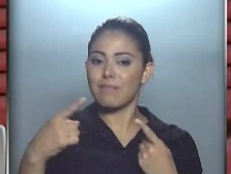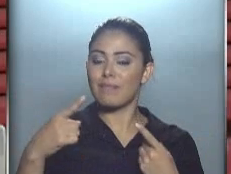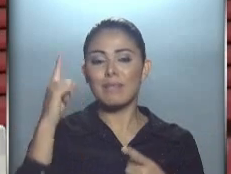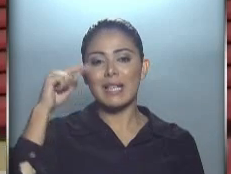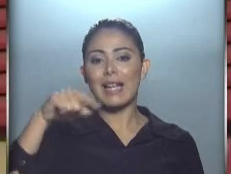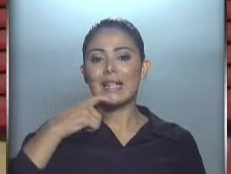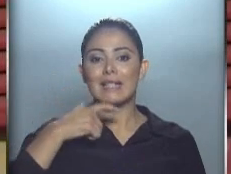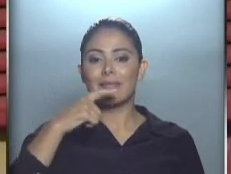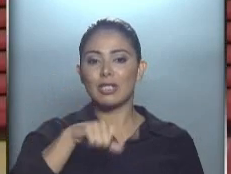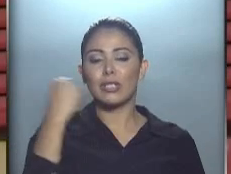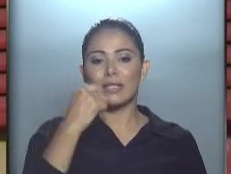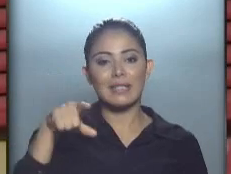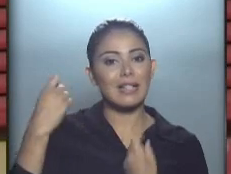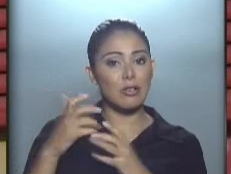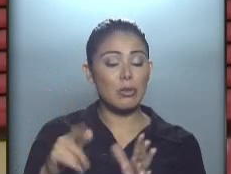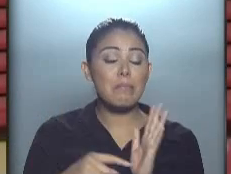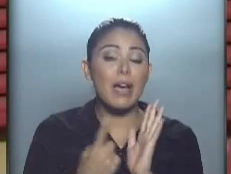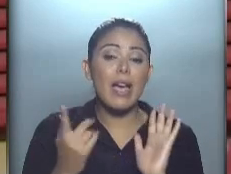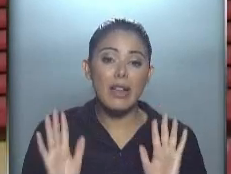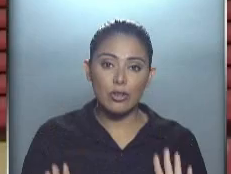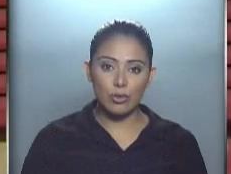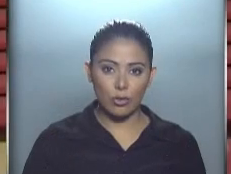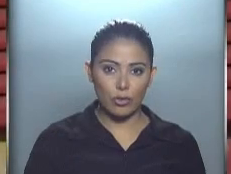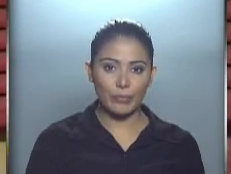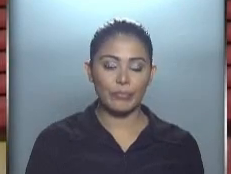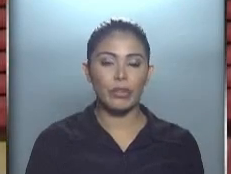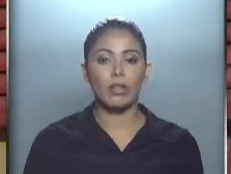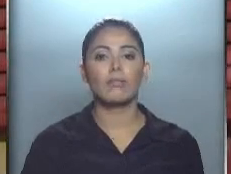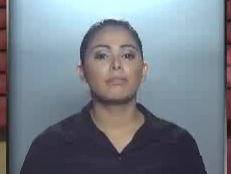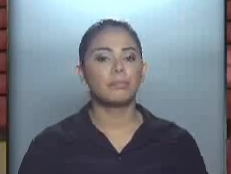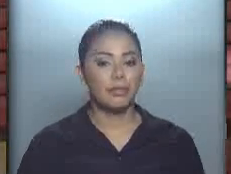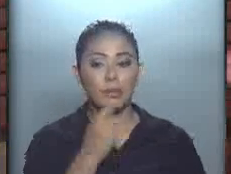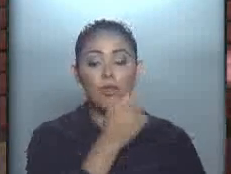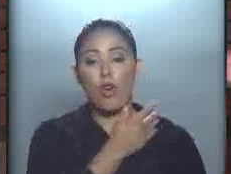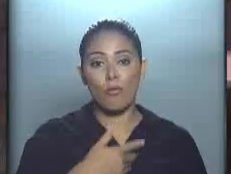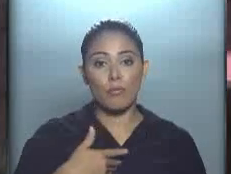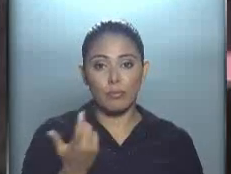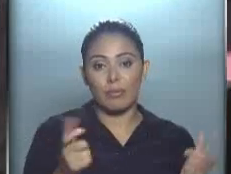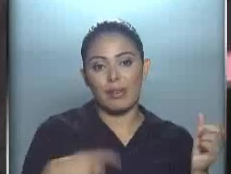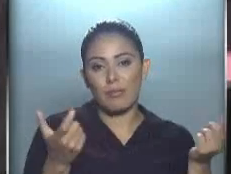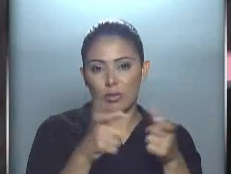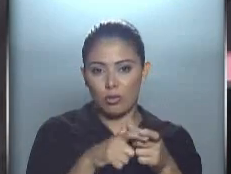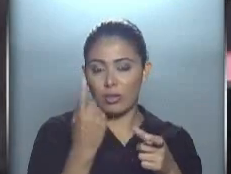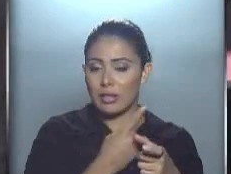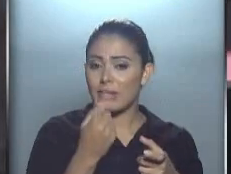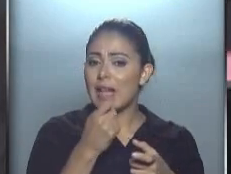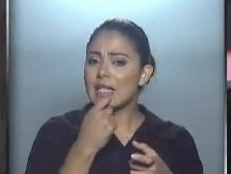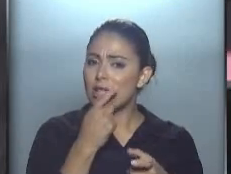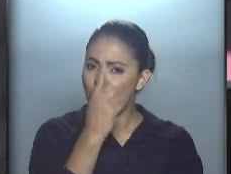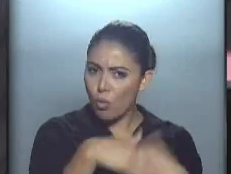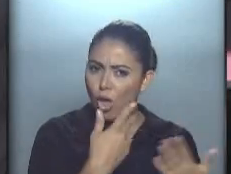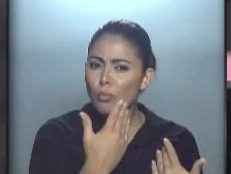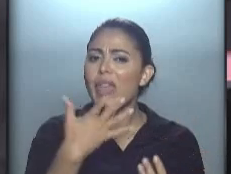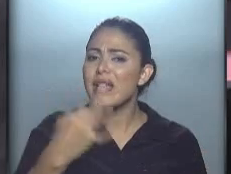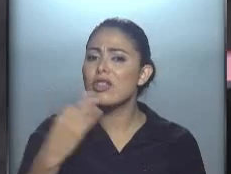siendo el presidente. Pero hay que ver también, desde el punto de vista del gobierno de Independiente, si también un jugador puede decidir los